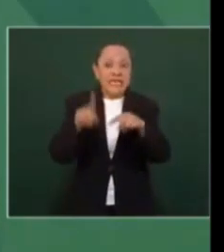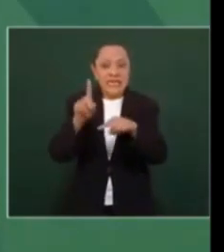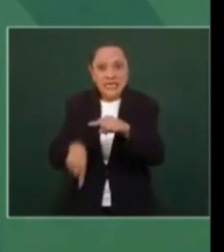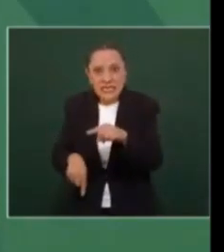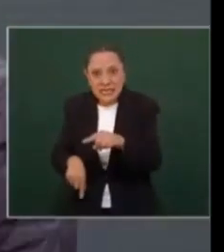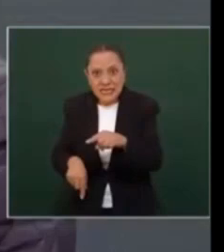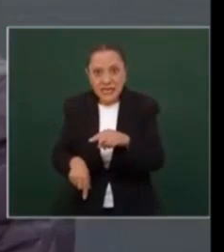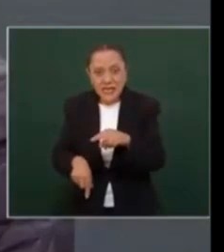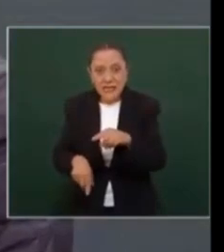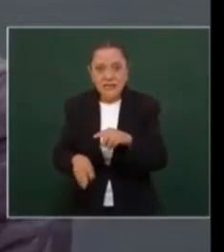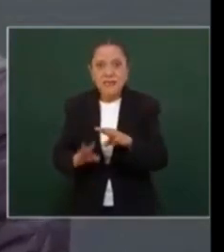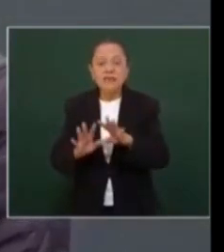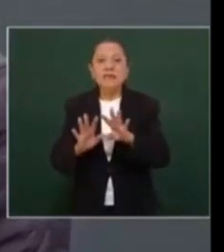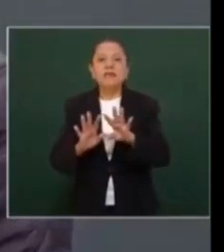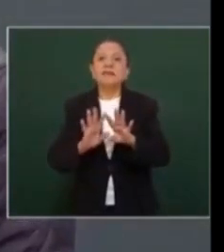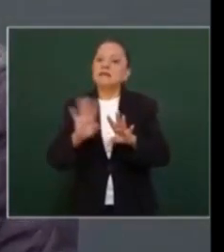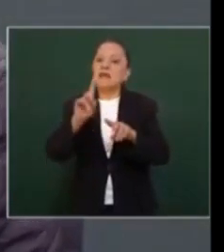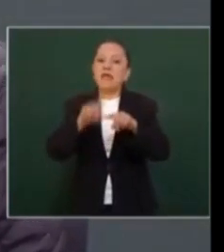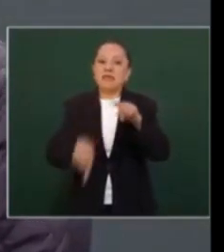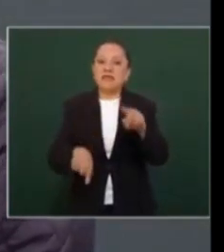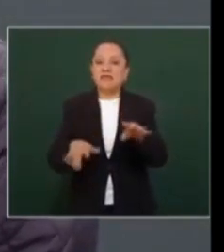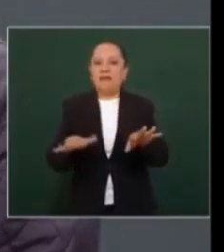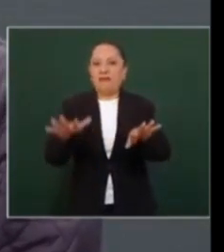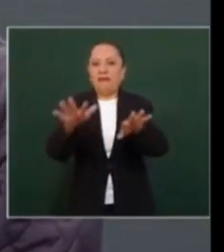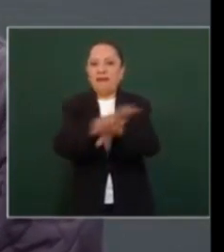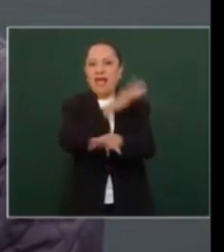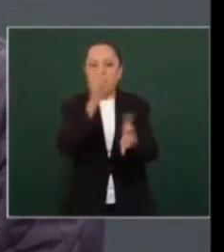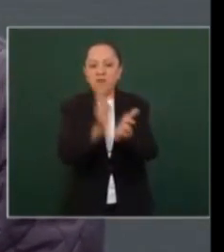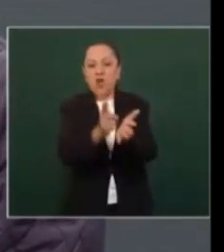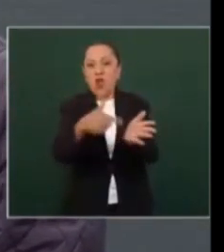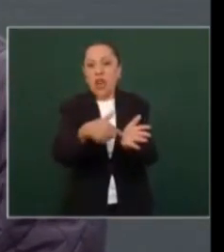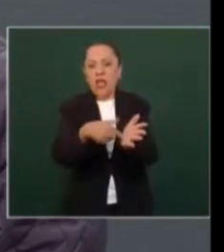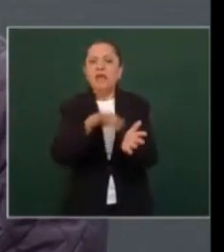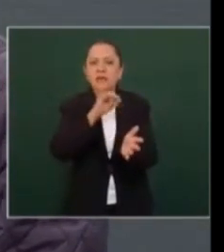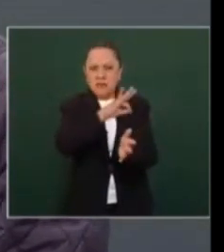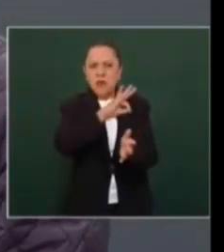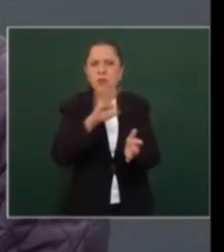la iniciativa de reforma eléctrica.